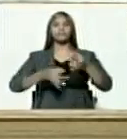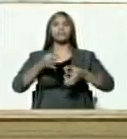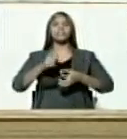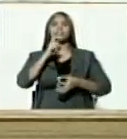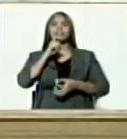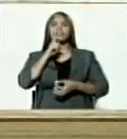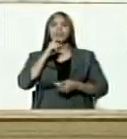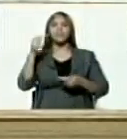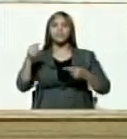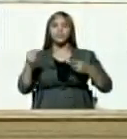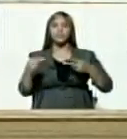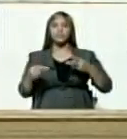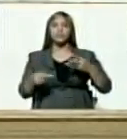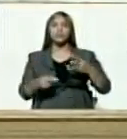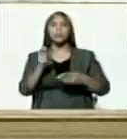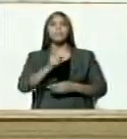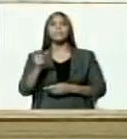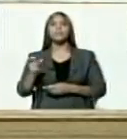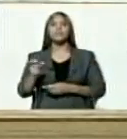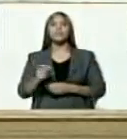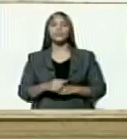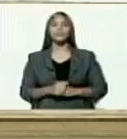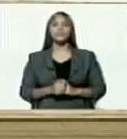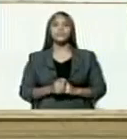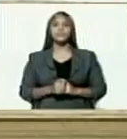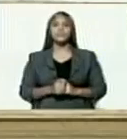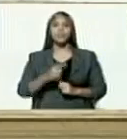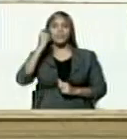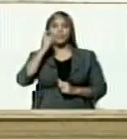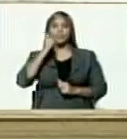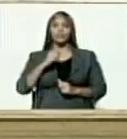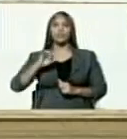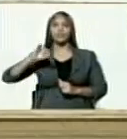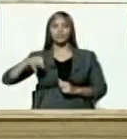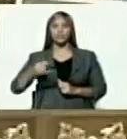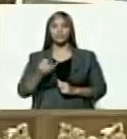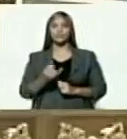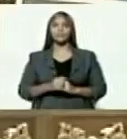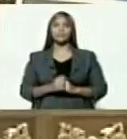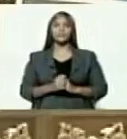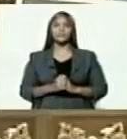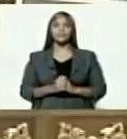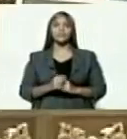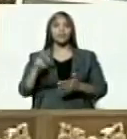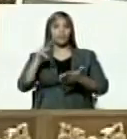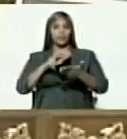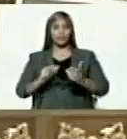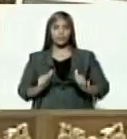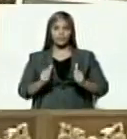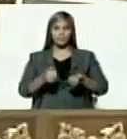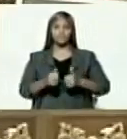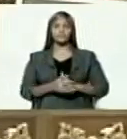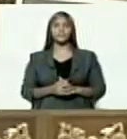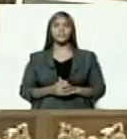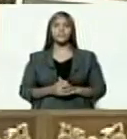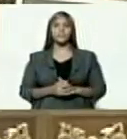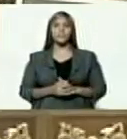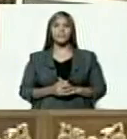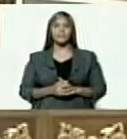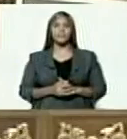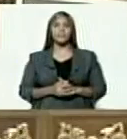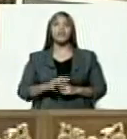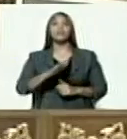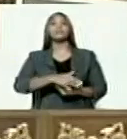especial presidida por el diputado Giuseppe Alexandrero. Leo. Como rector